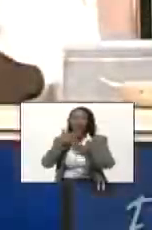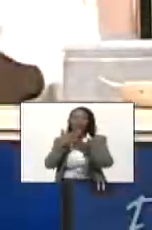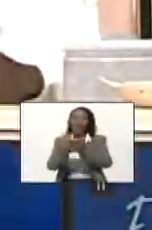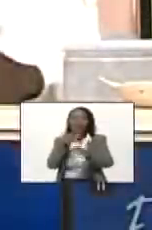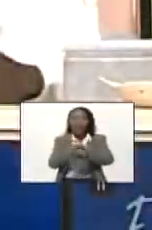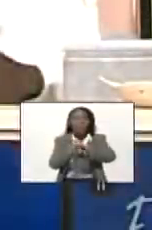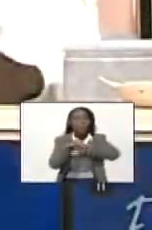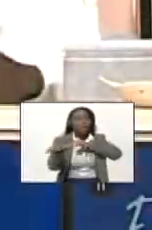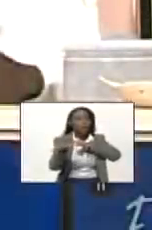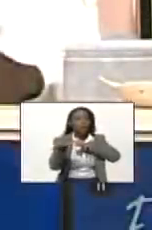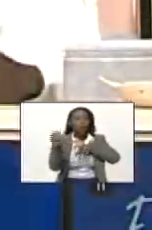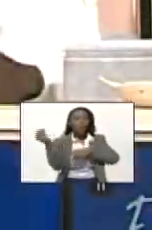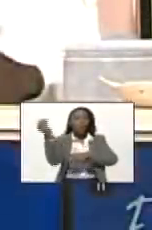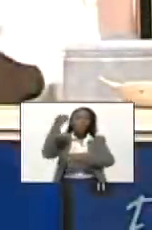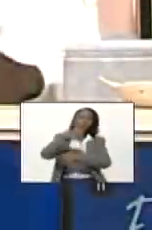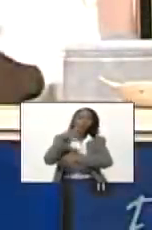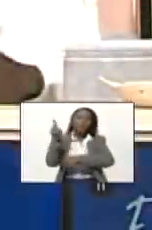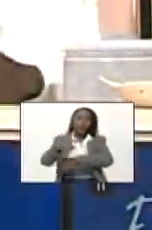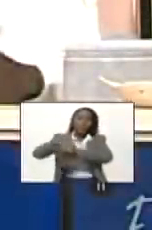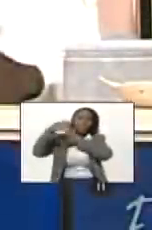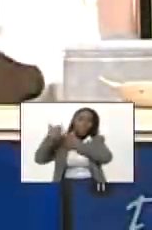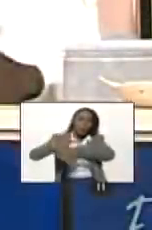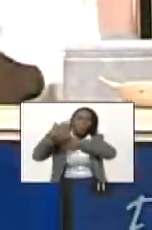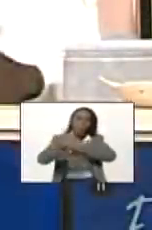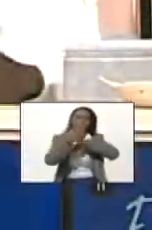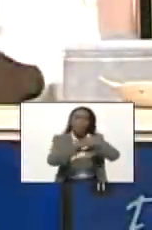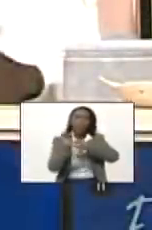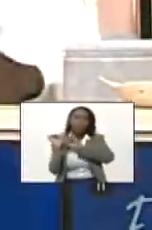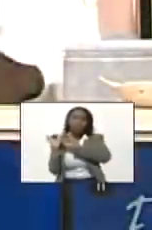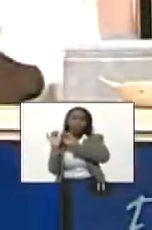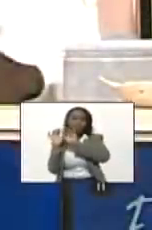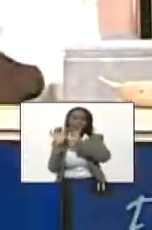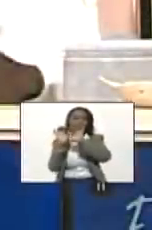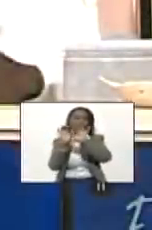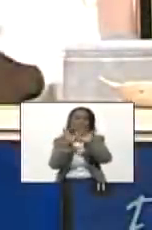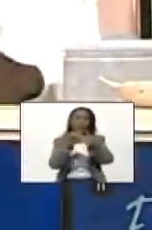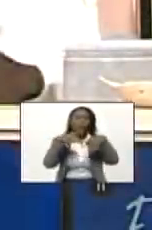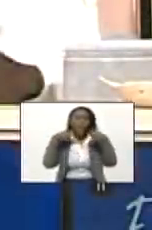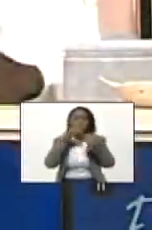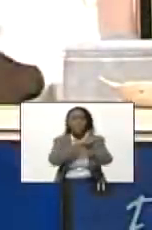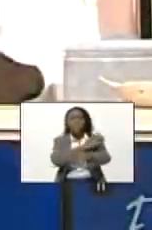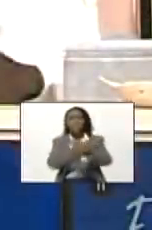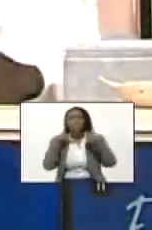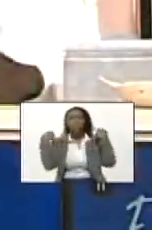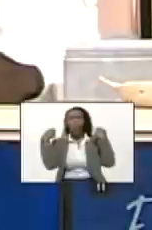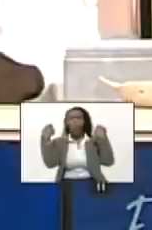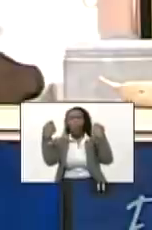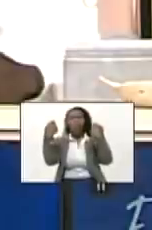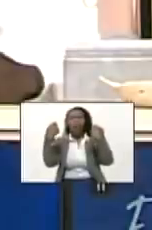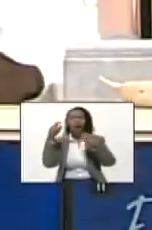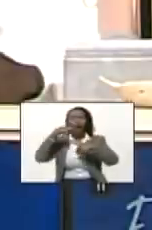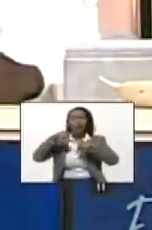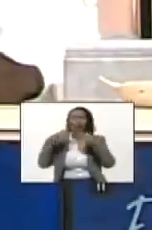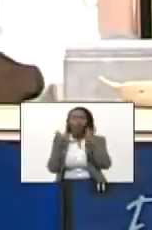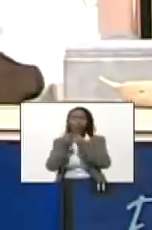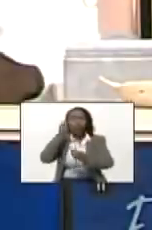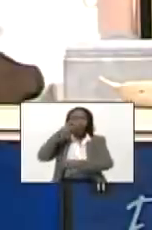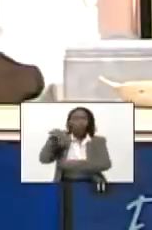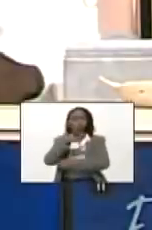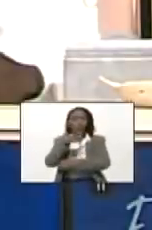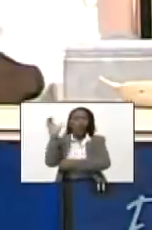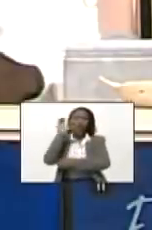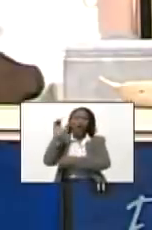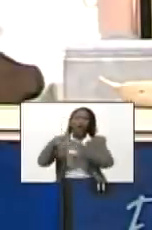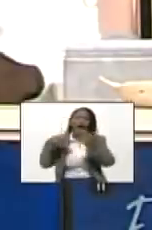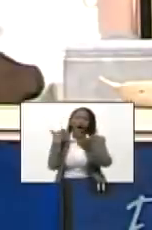agradezco es que hayan marchado y hayan venido en marcha popular junto al pueblo de Caracas